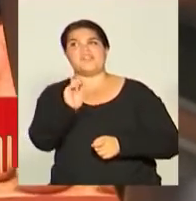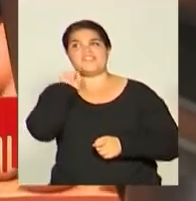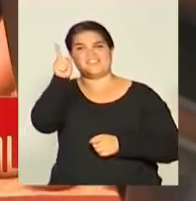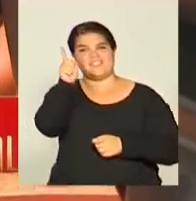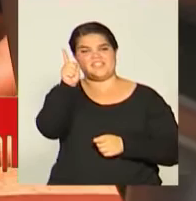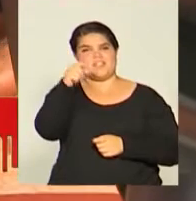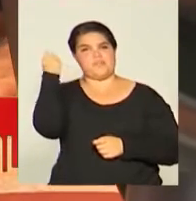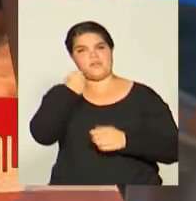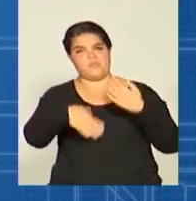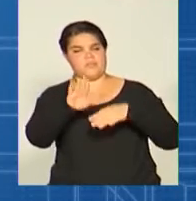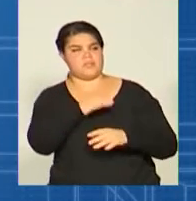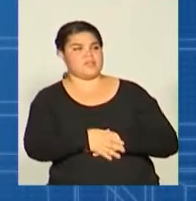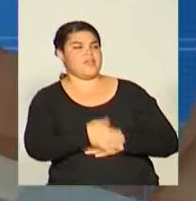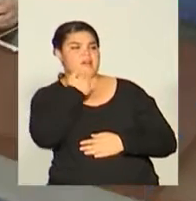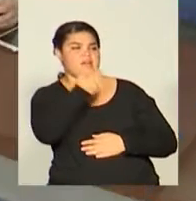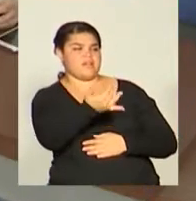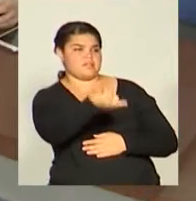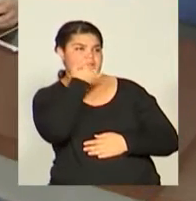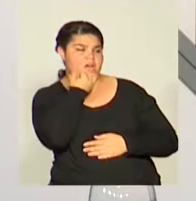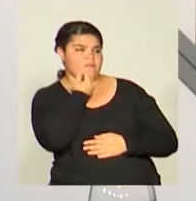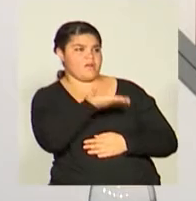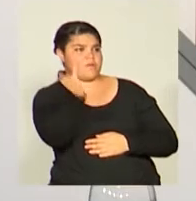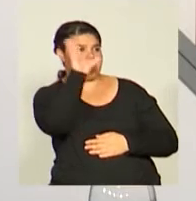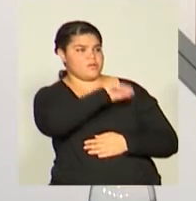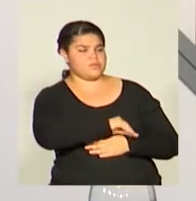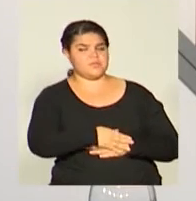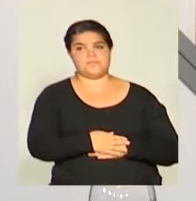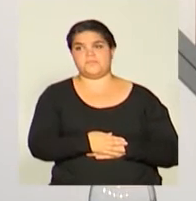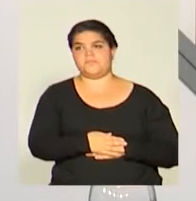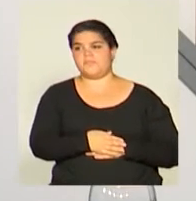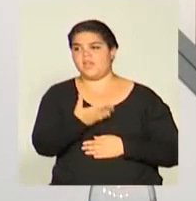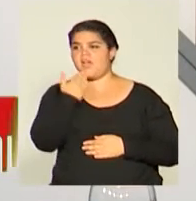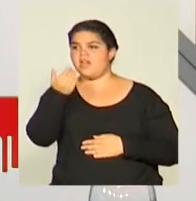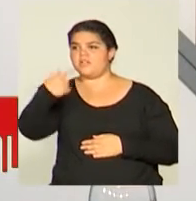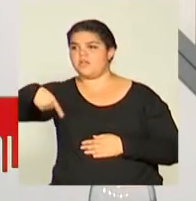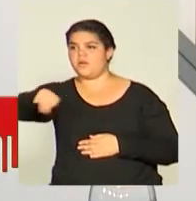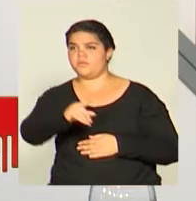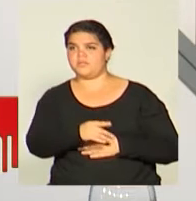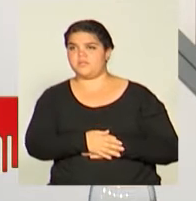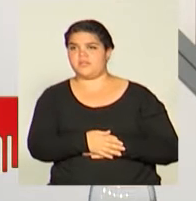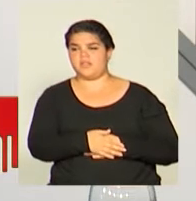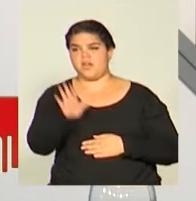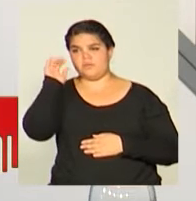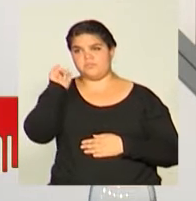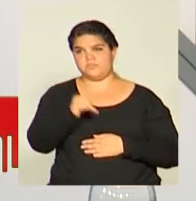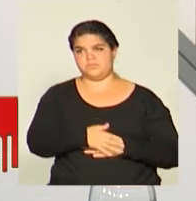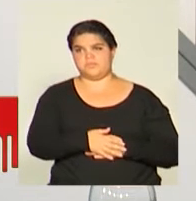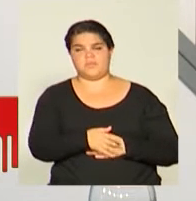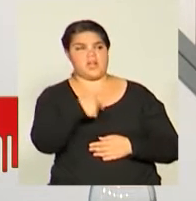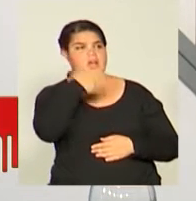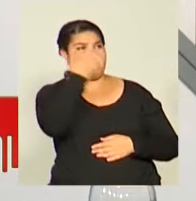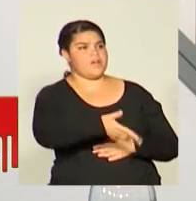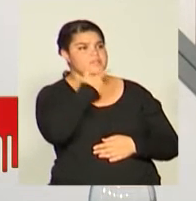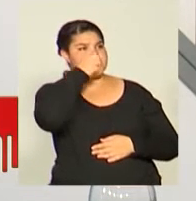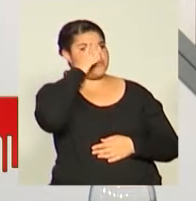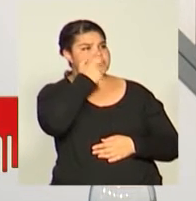Claro. Sebastián, gracias por esta charla con Señalú. Buenas noches. Bueno, gracias a usted, Ignacio. Hasta la próxima. Un abrazo grande. Estábamos hablando con